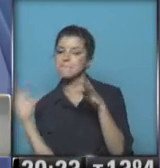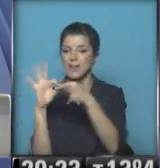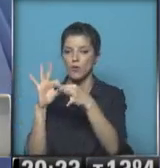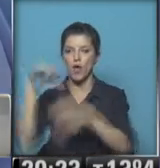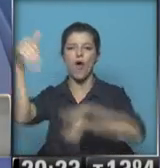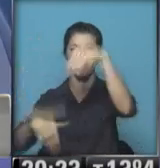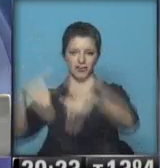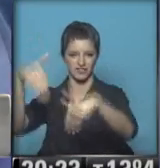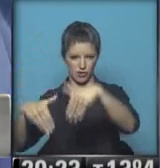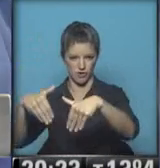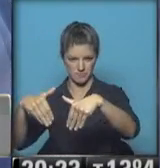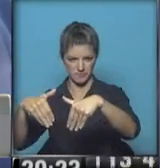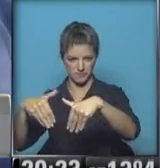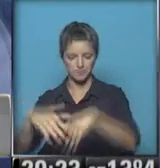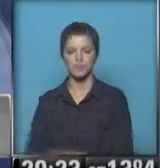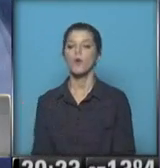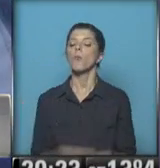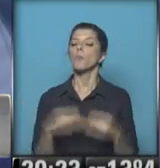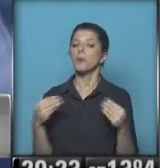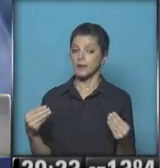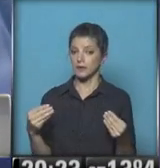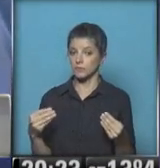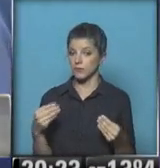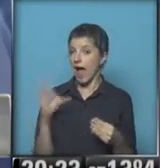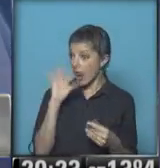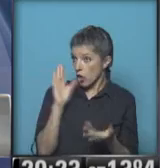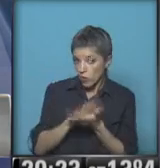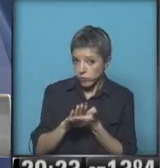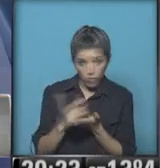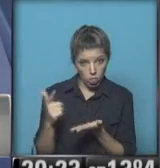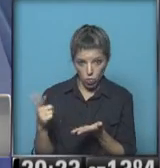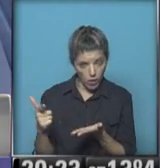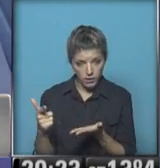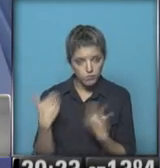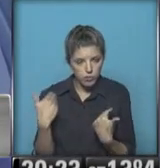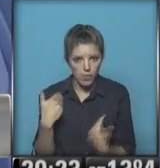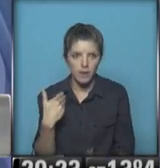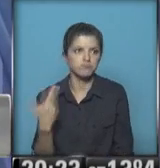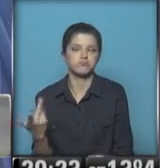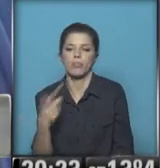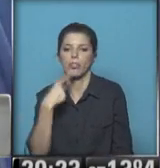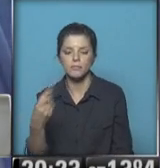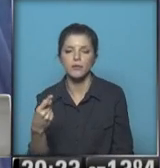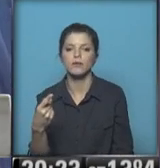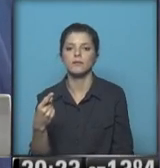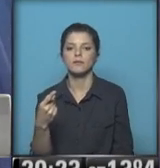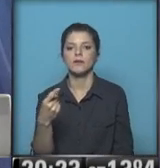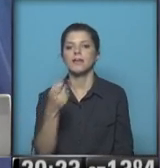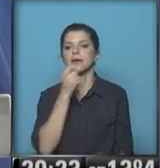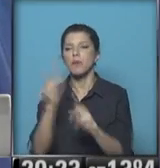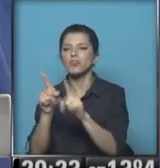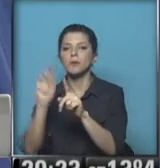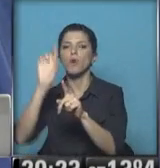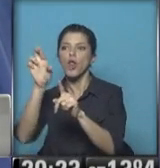elecciones porque no ha habido algo nuevo que uno puede decir que dispare el